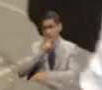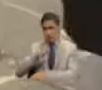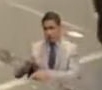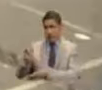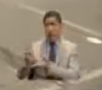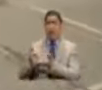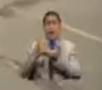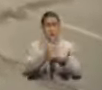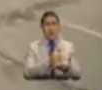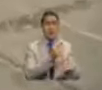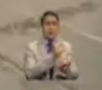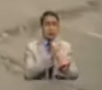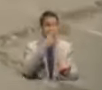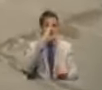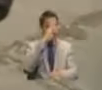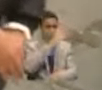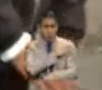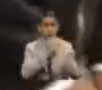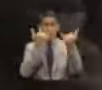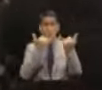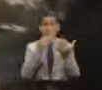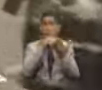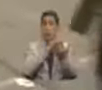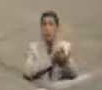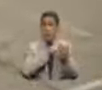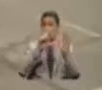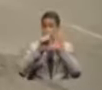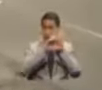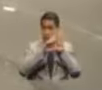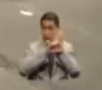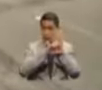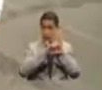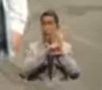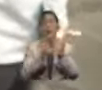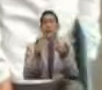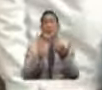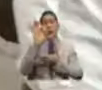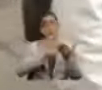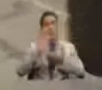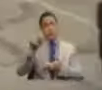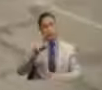problemas. El proyecto de ley está en la Comisión de Seguridad del Parlamento. Cristian Hidalgo, TC Televisión.